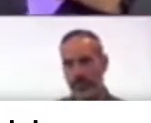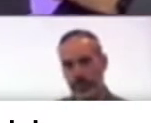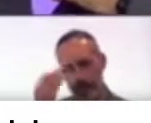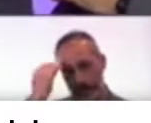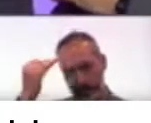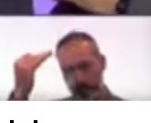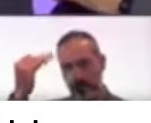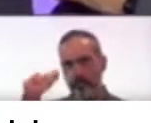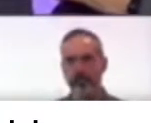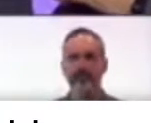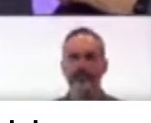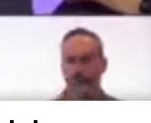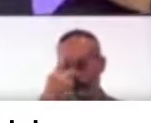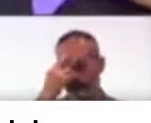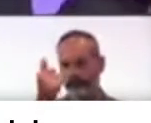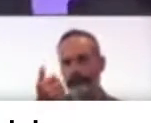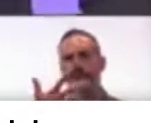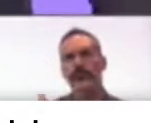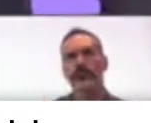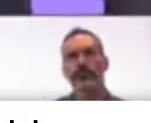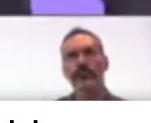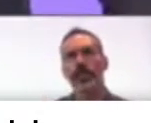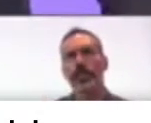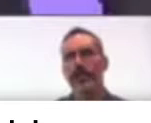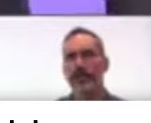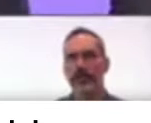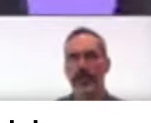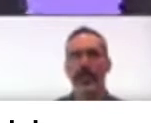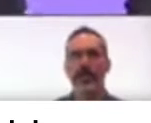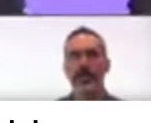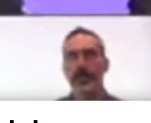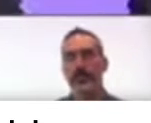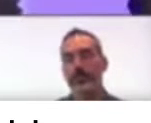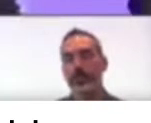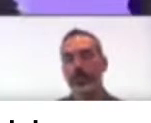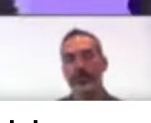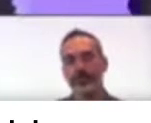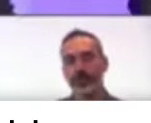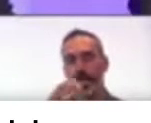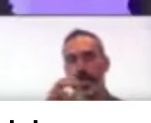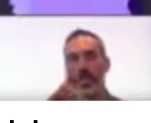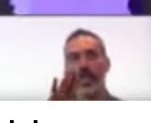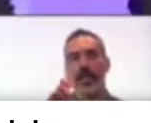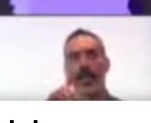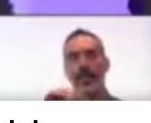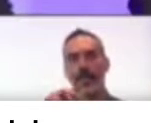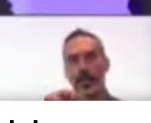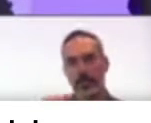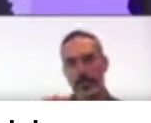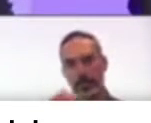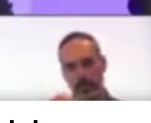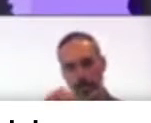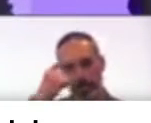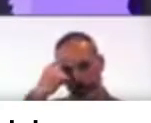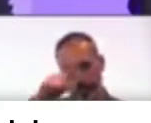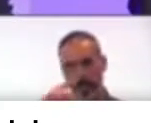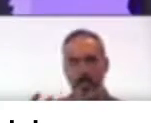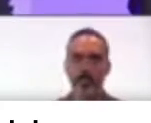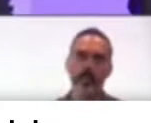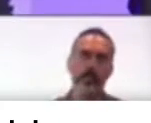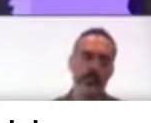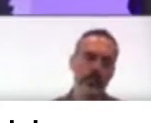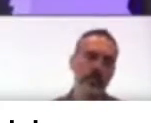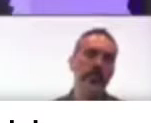nos dio la razón, porque vamos a hacer uso de la línea de crédito para adelantar estas acciones en beneficio de la